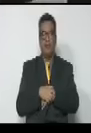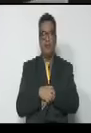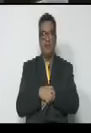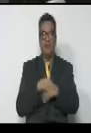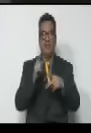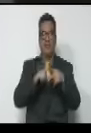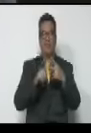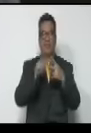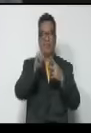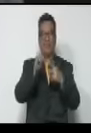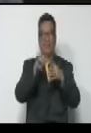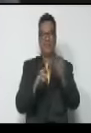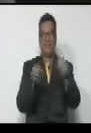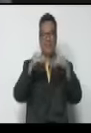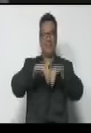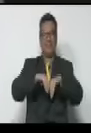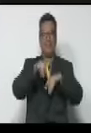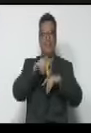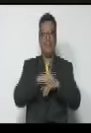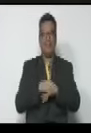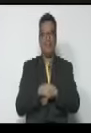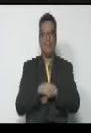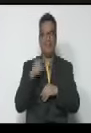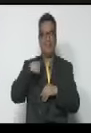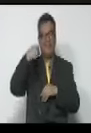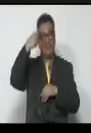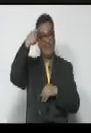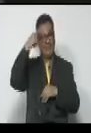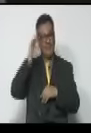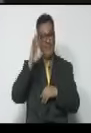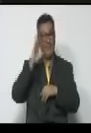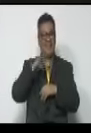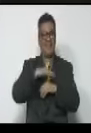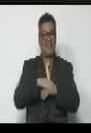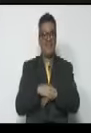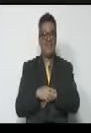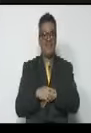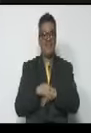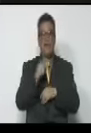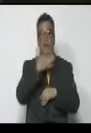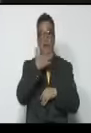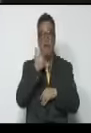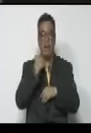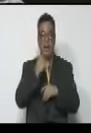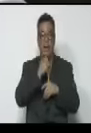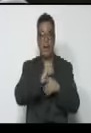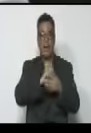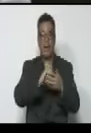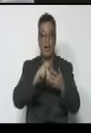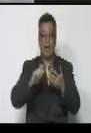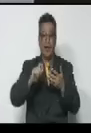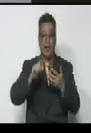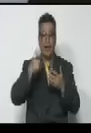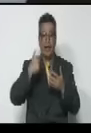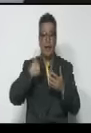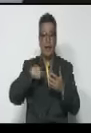El punto 2 del acuerdo me parece de las mejores redacciones que hemos tenido.